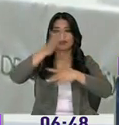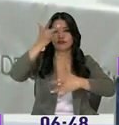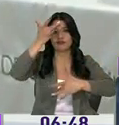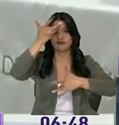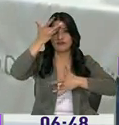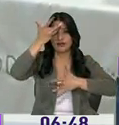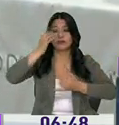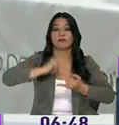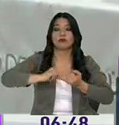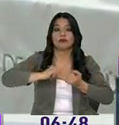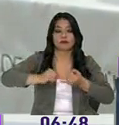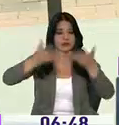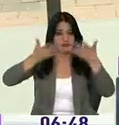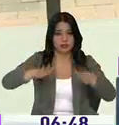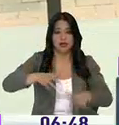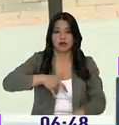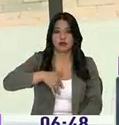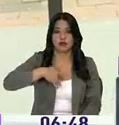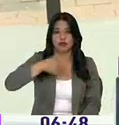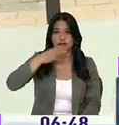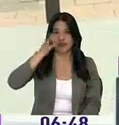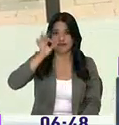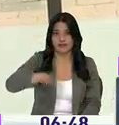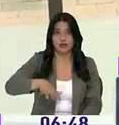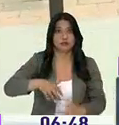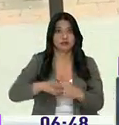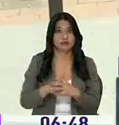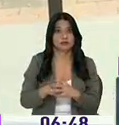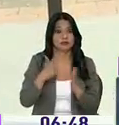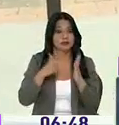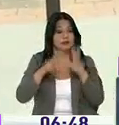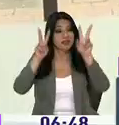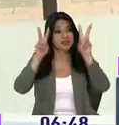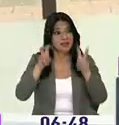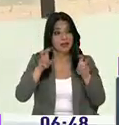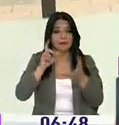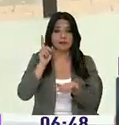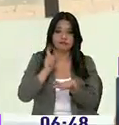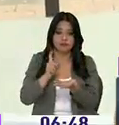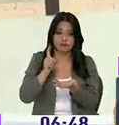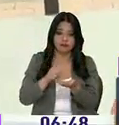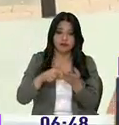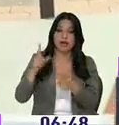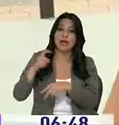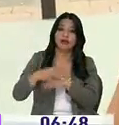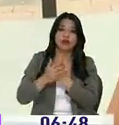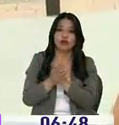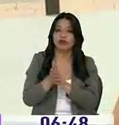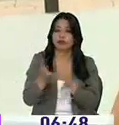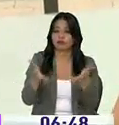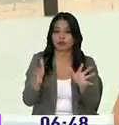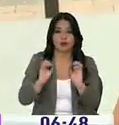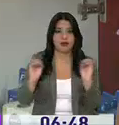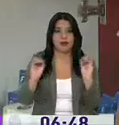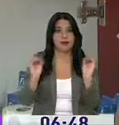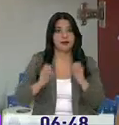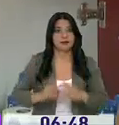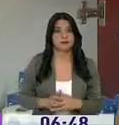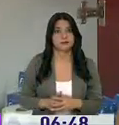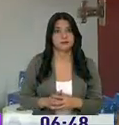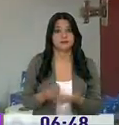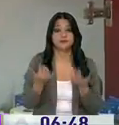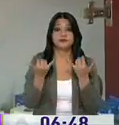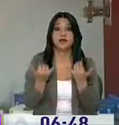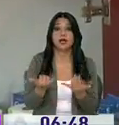confirmados de coronavirus. O sea, no hay tema más que todo el tema de desinfectar las manos y eso no hay, ni alcohol, no. Actualmente